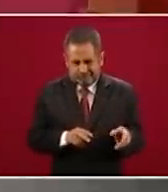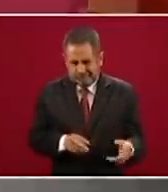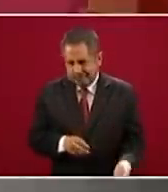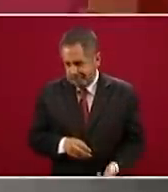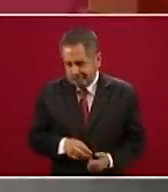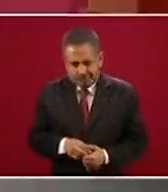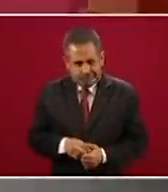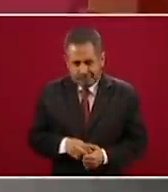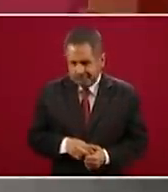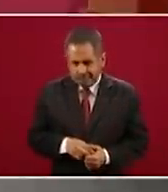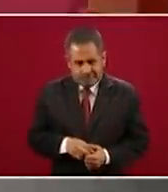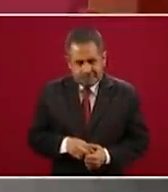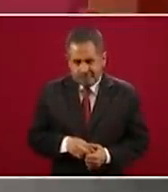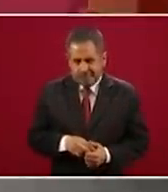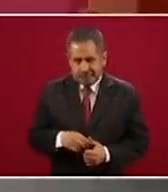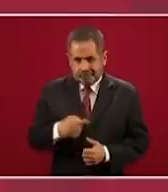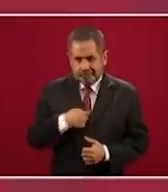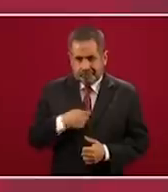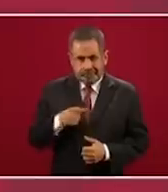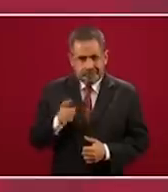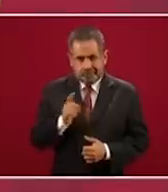Entonces yo hice así,